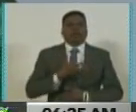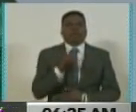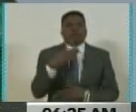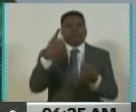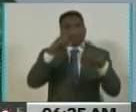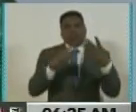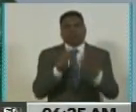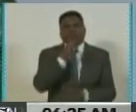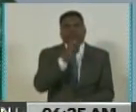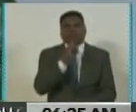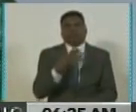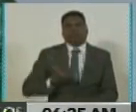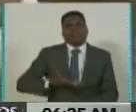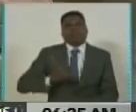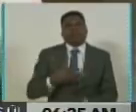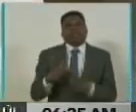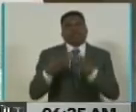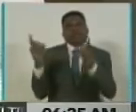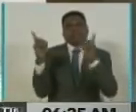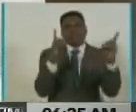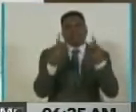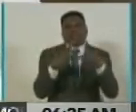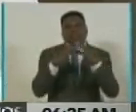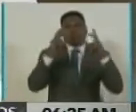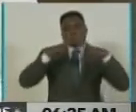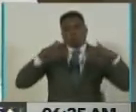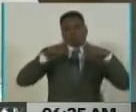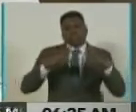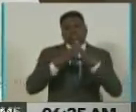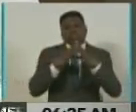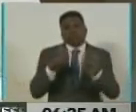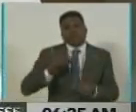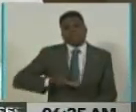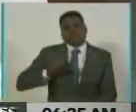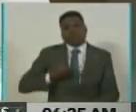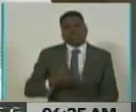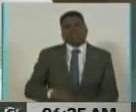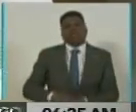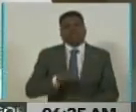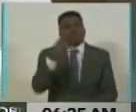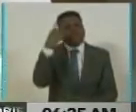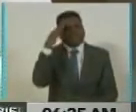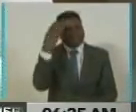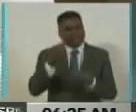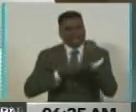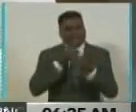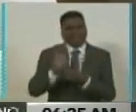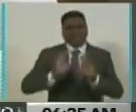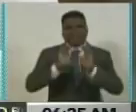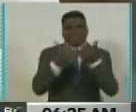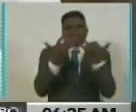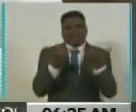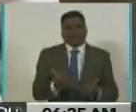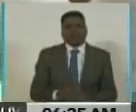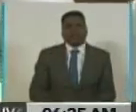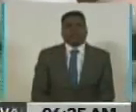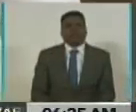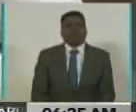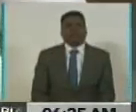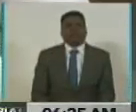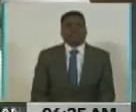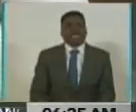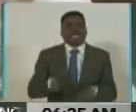acontecer nacional que están para el debate, para el análisis minucioso que muy bien sabes hacer tú, Mariquín. Queremos iniciar por el tema principal